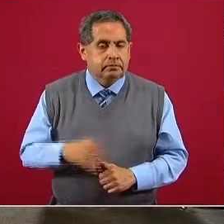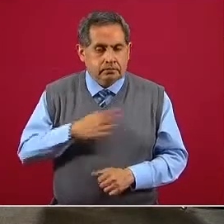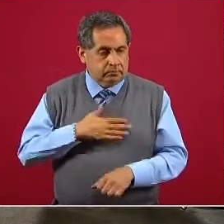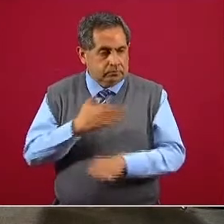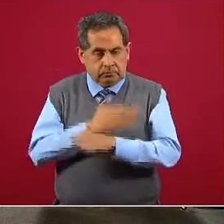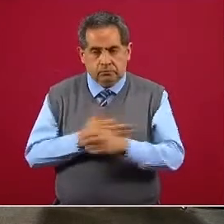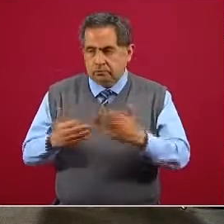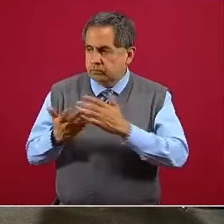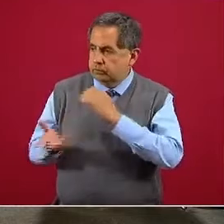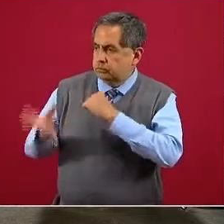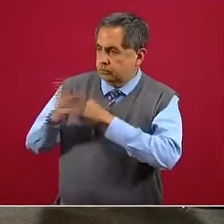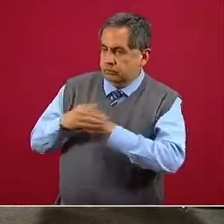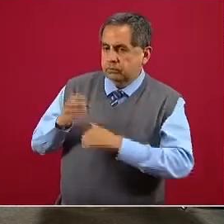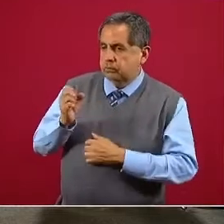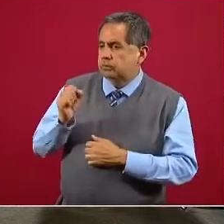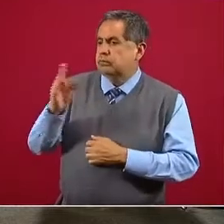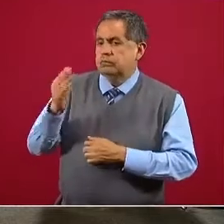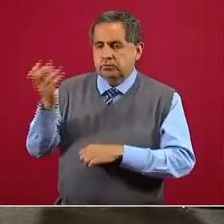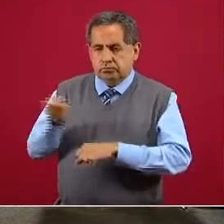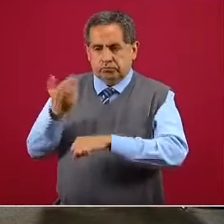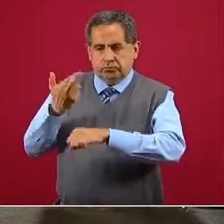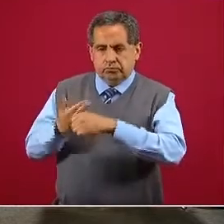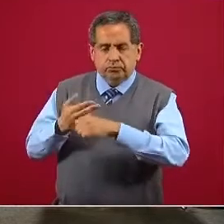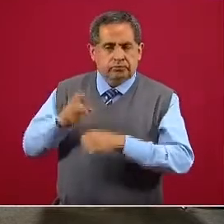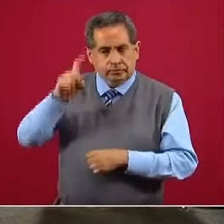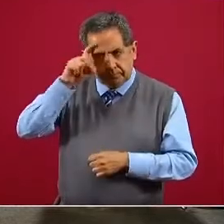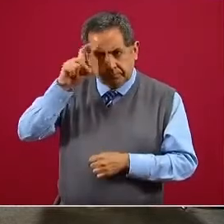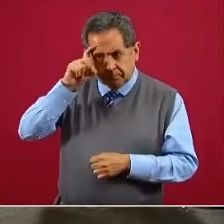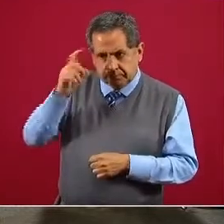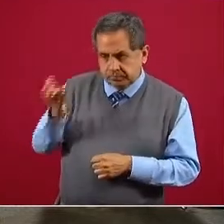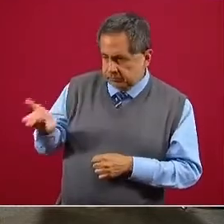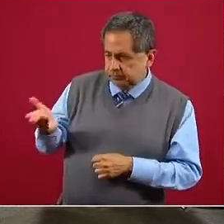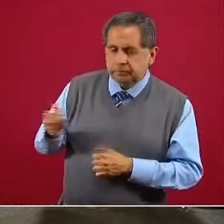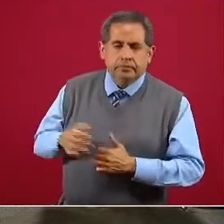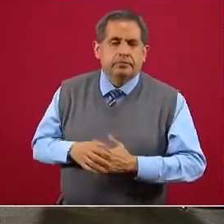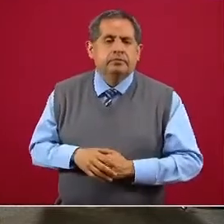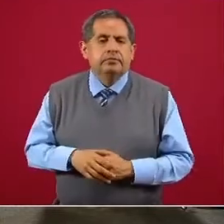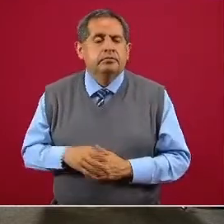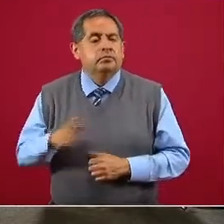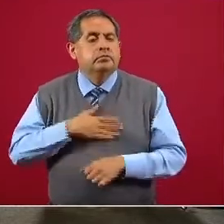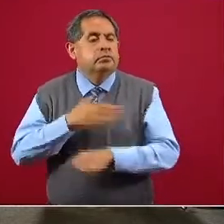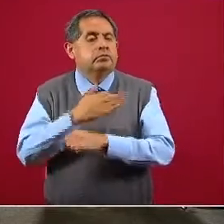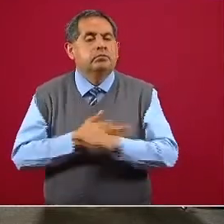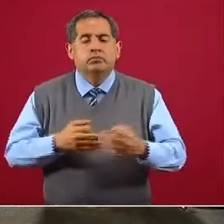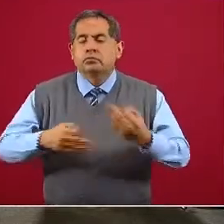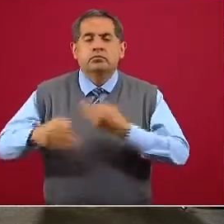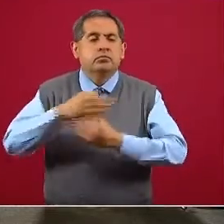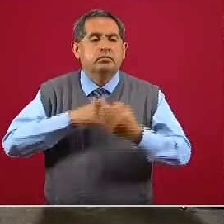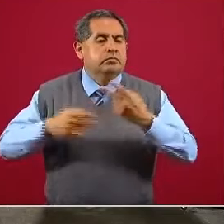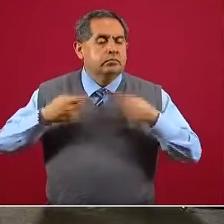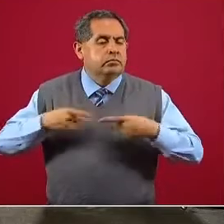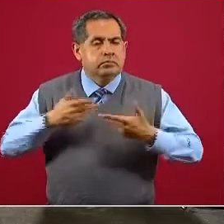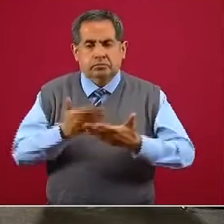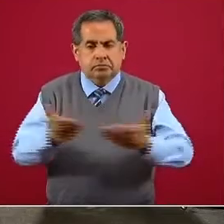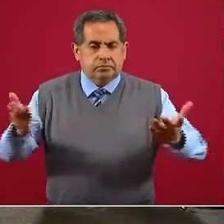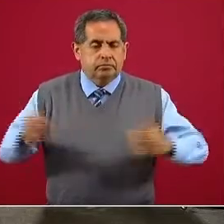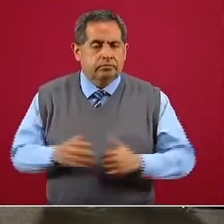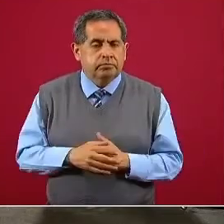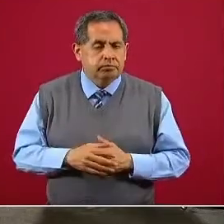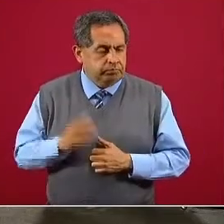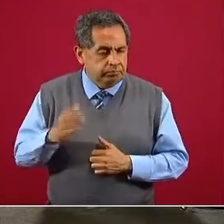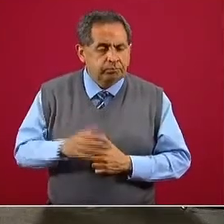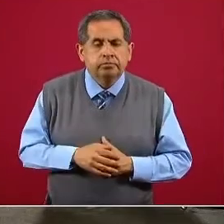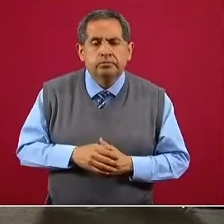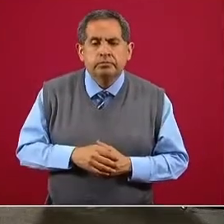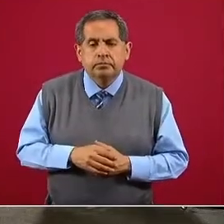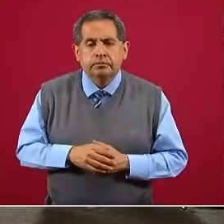Buenas tardes, con su permiso, subsecretario Hugo López-Gatell. Buenas tardes a todas y a todos. Y